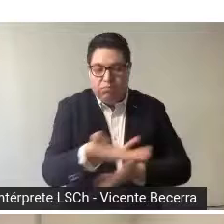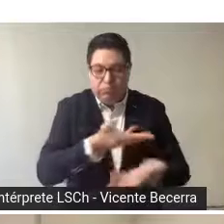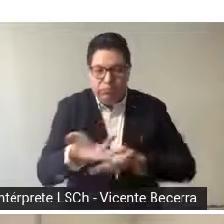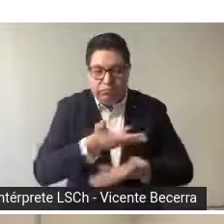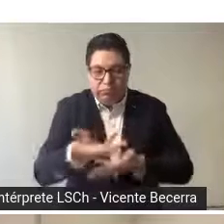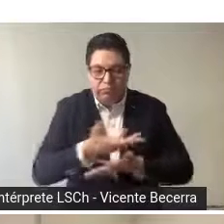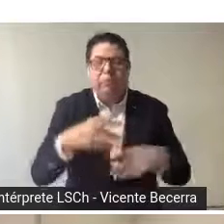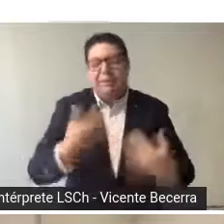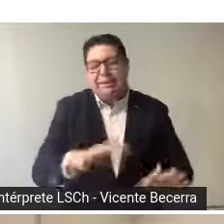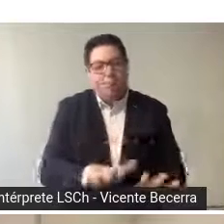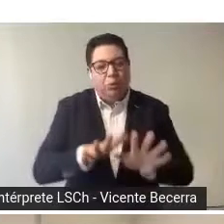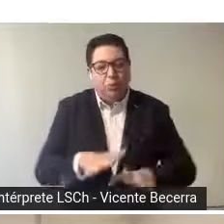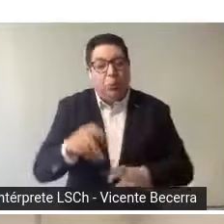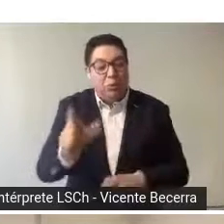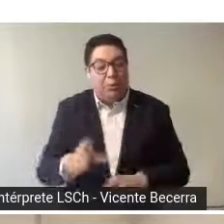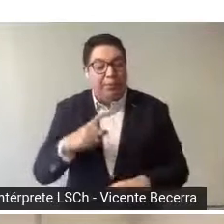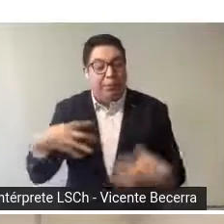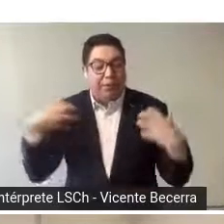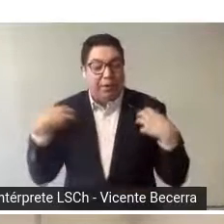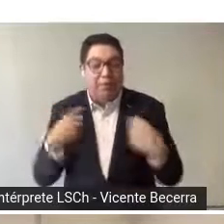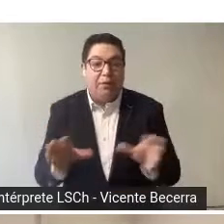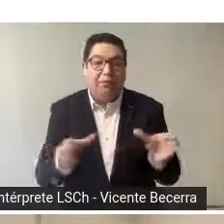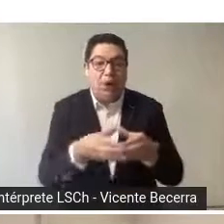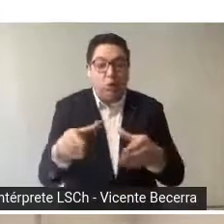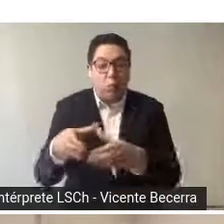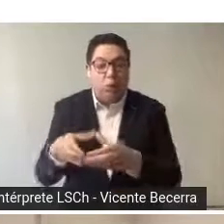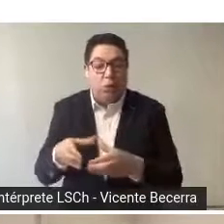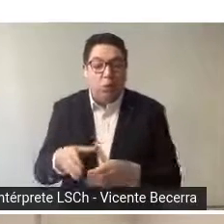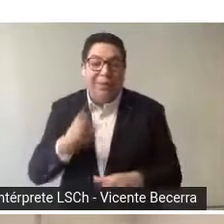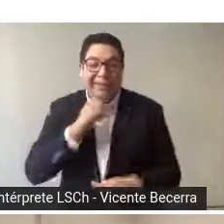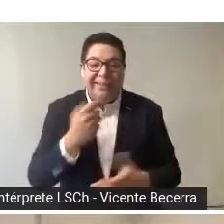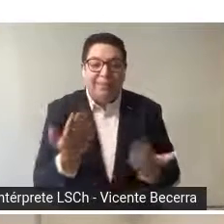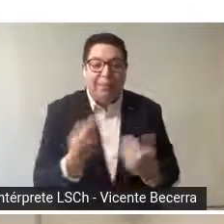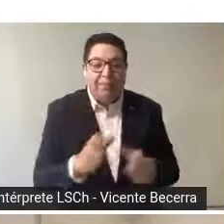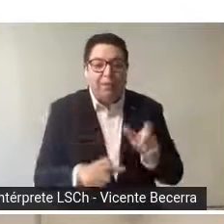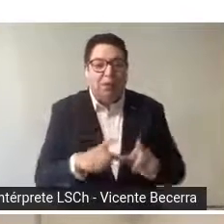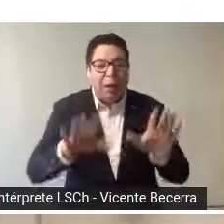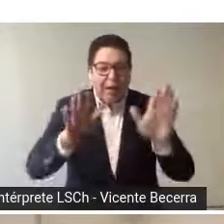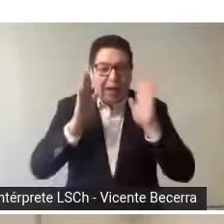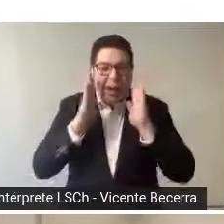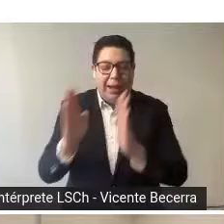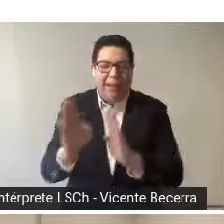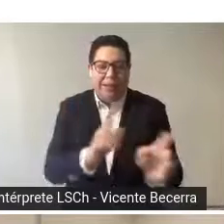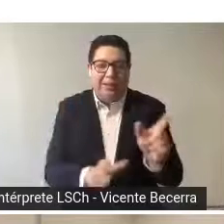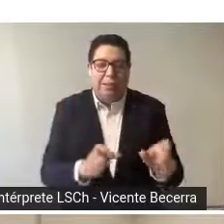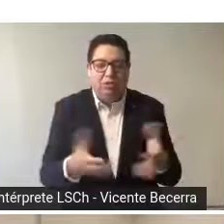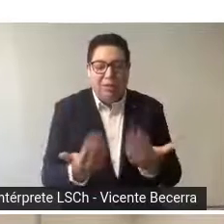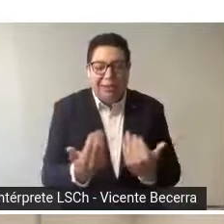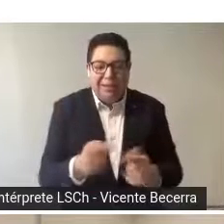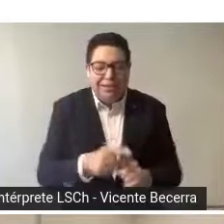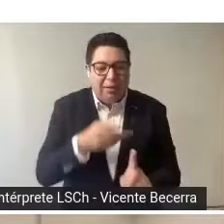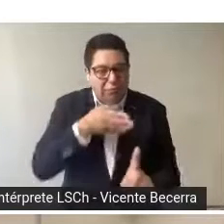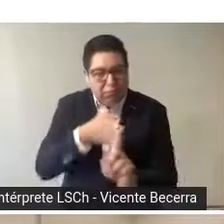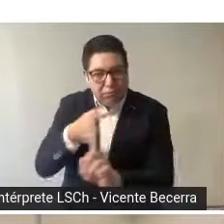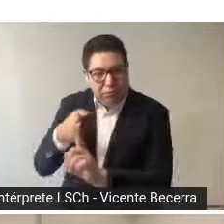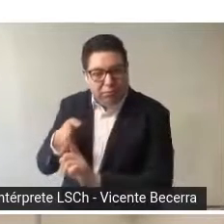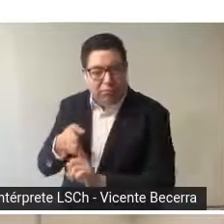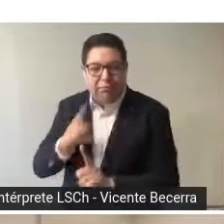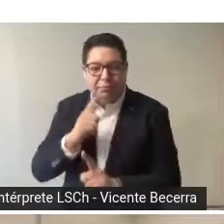porque la persona que está a cargo de equipos tiene que saber escuchar a sus equipos y probablemente los